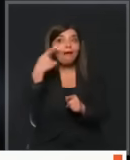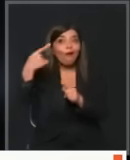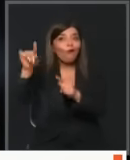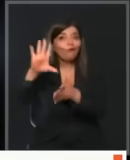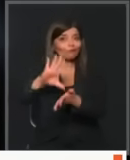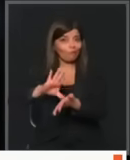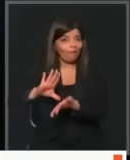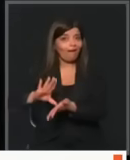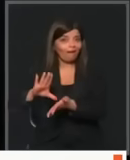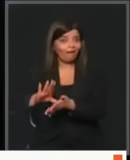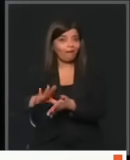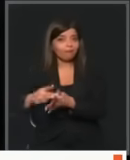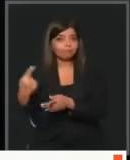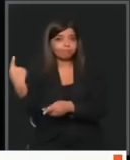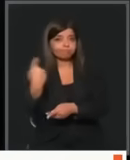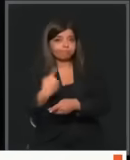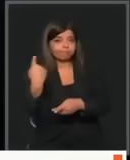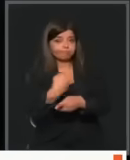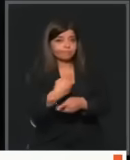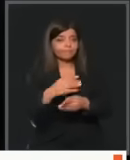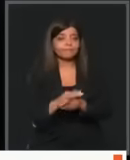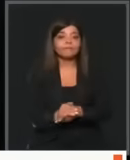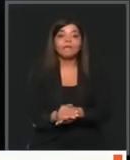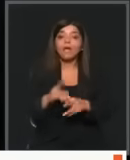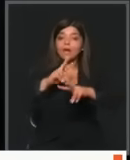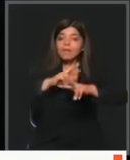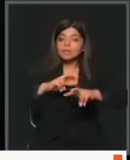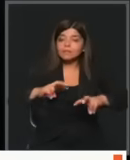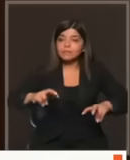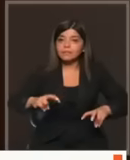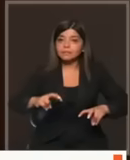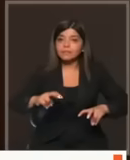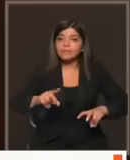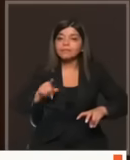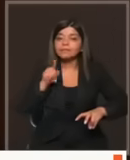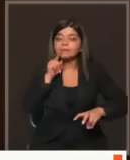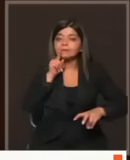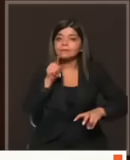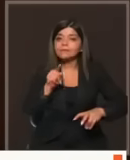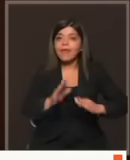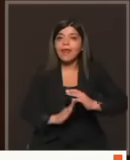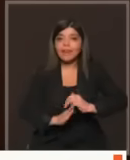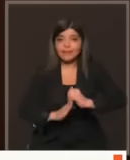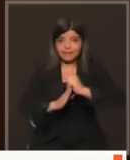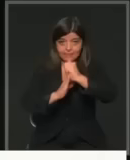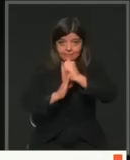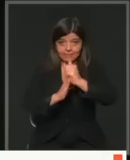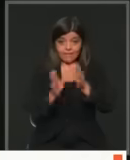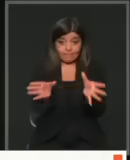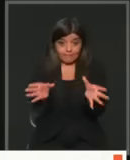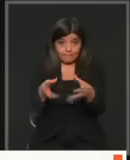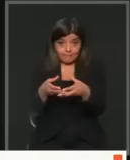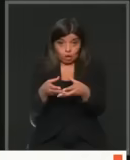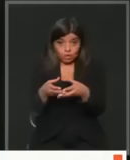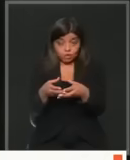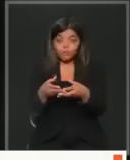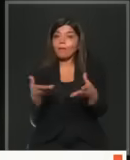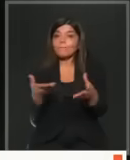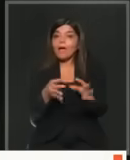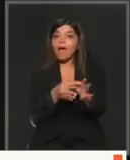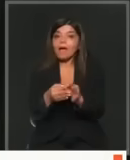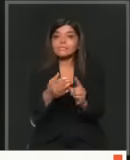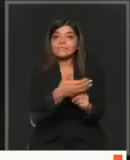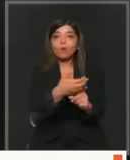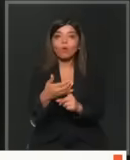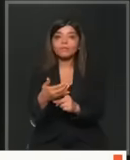Es que en la medida que se fue avanzando en la indagación, fue quedando al descubierto que el líder de toda esta sofisticada organización para secuestrar estaba